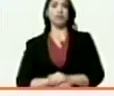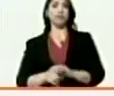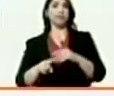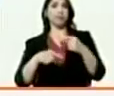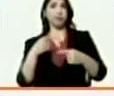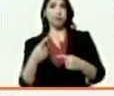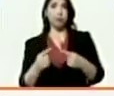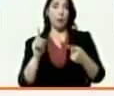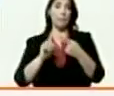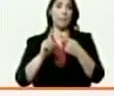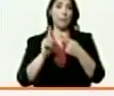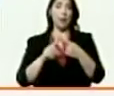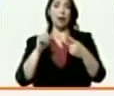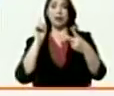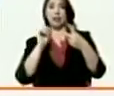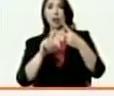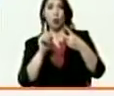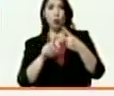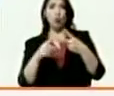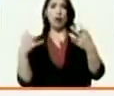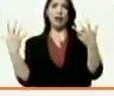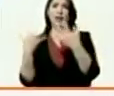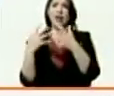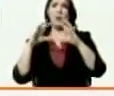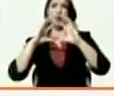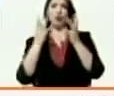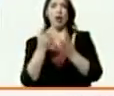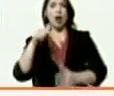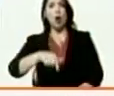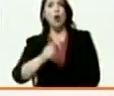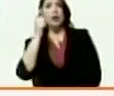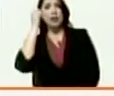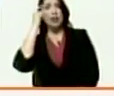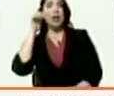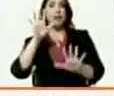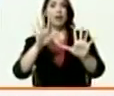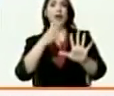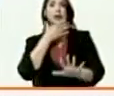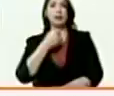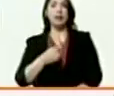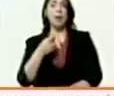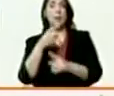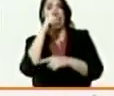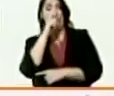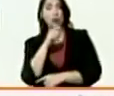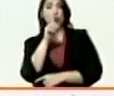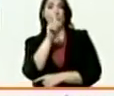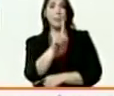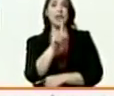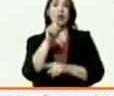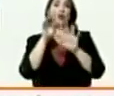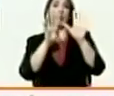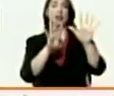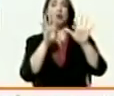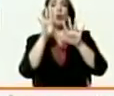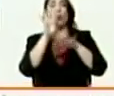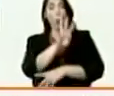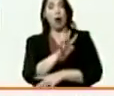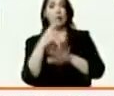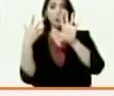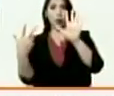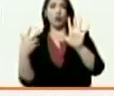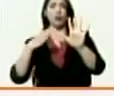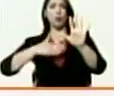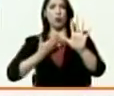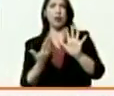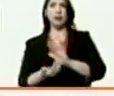Primera y Segunda Guerra Mundial, para que un día como hoy, el 10 de diciembre, pero del año 1948,